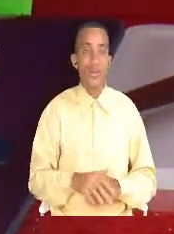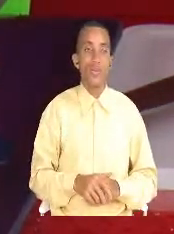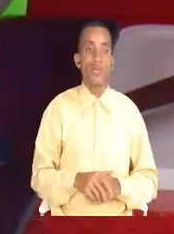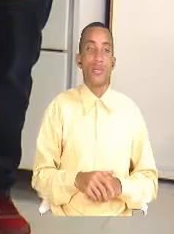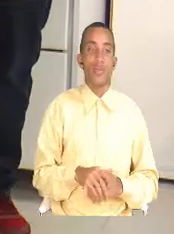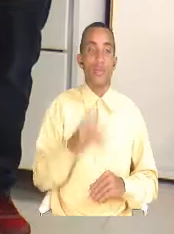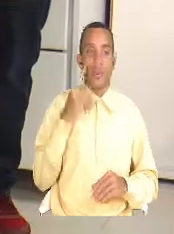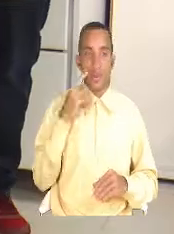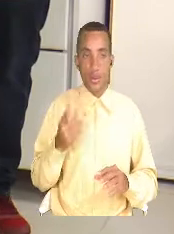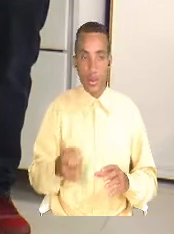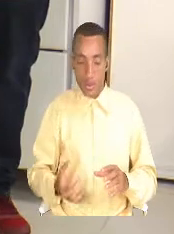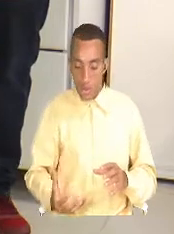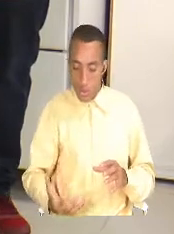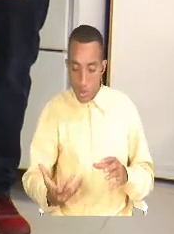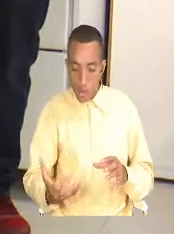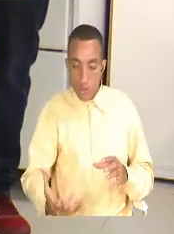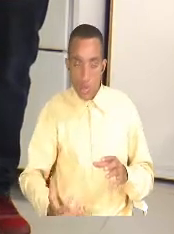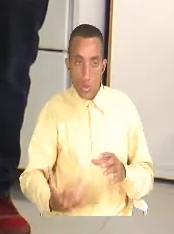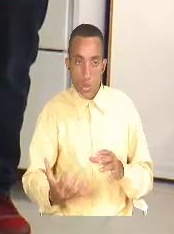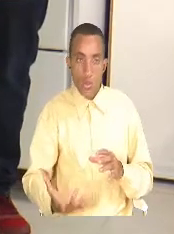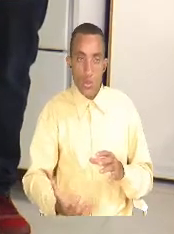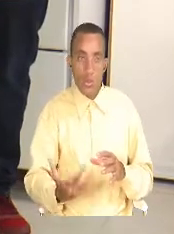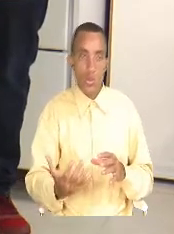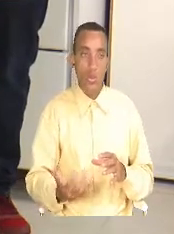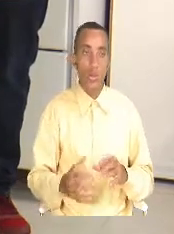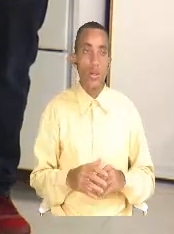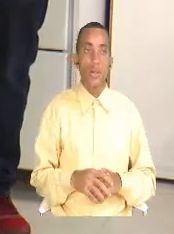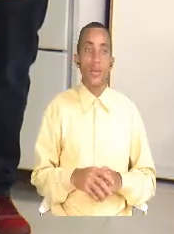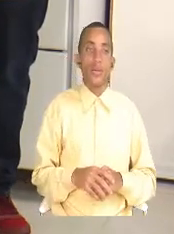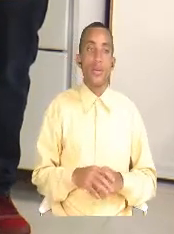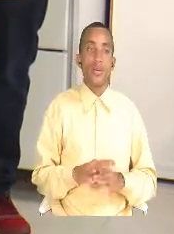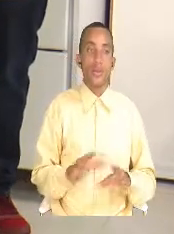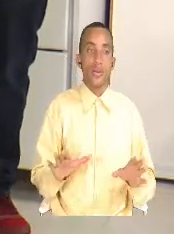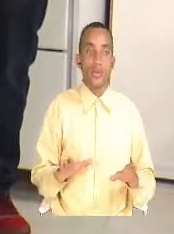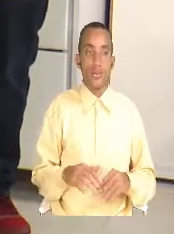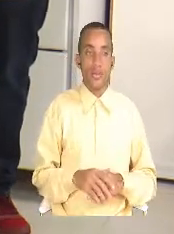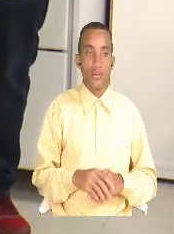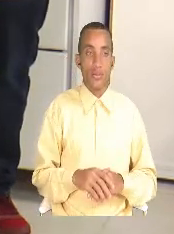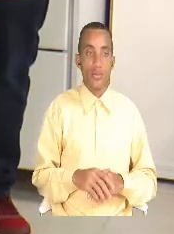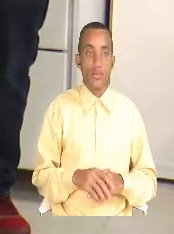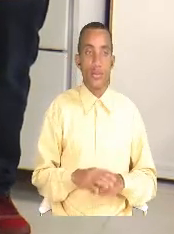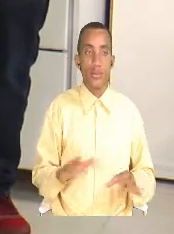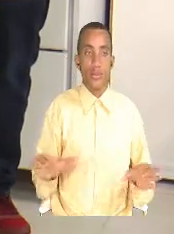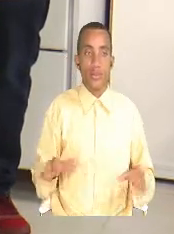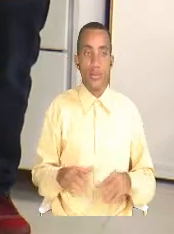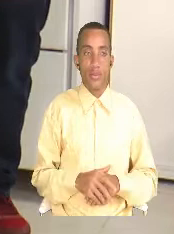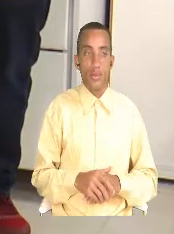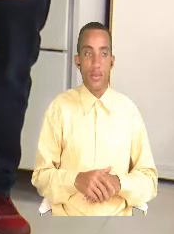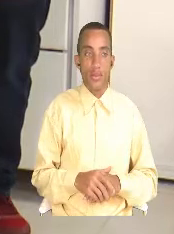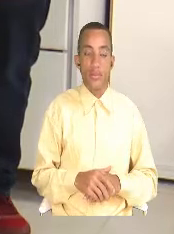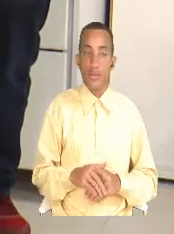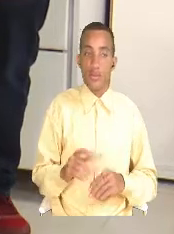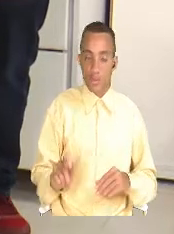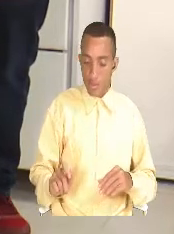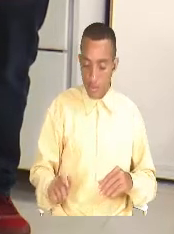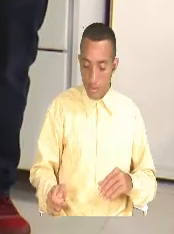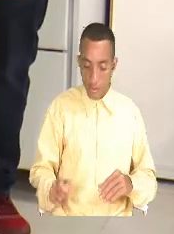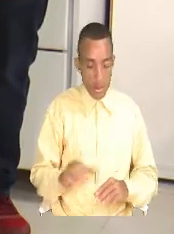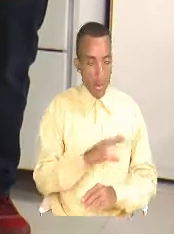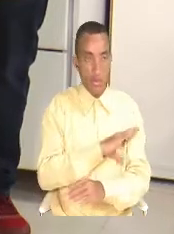fuego lento? ¿Todo ya los ingredientes a fuego lento? Pues a fuego lento no tanto. Acá en este caso, pues la estufa nos da esa